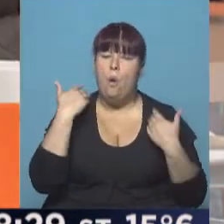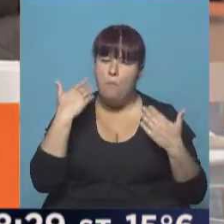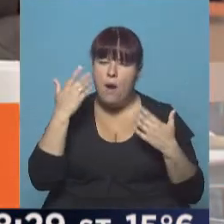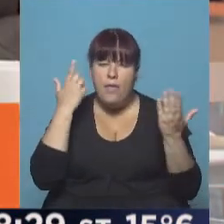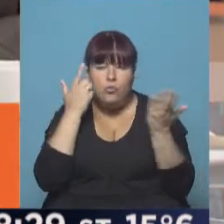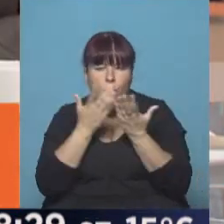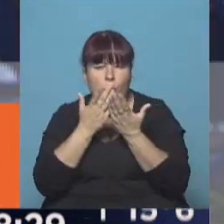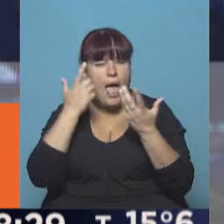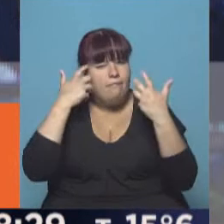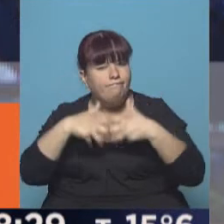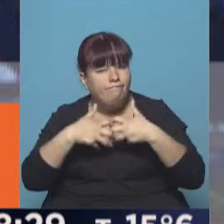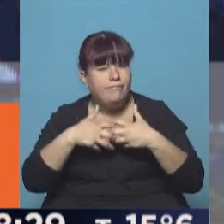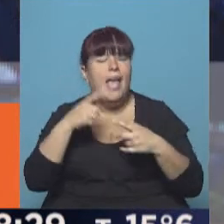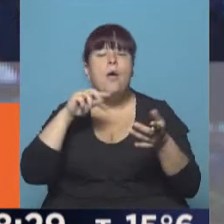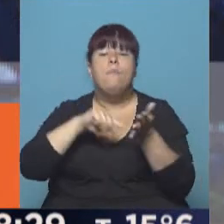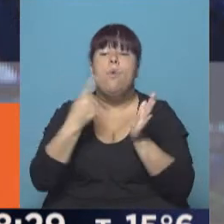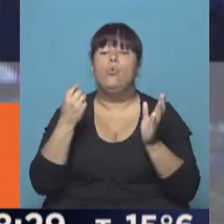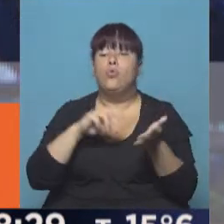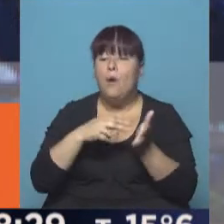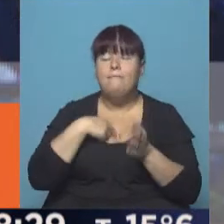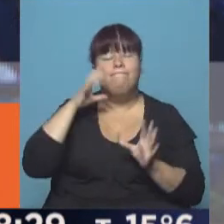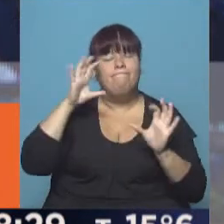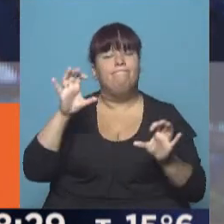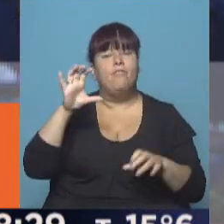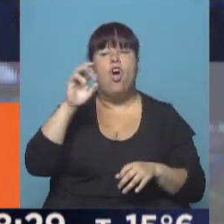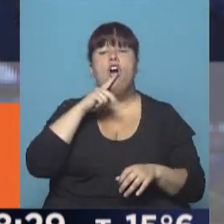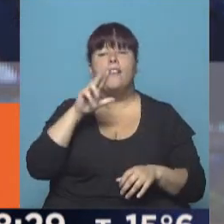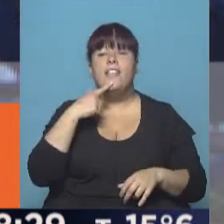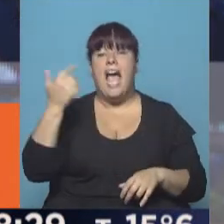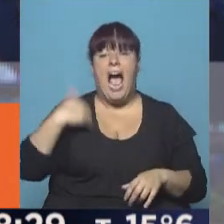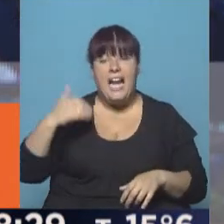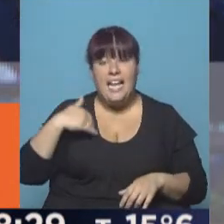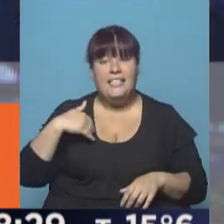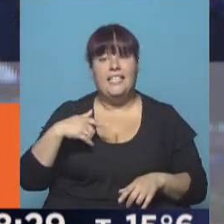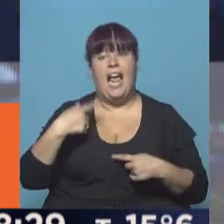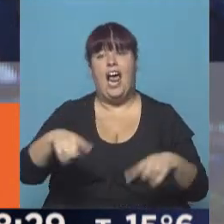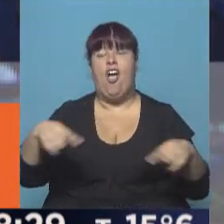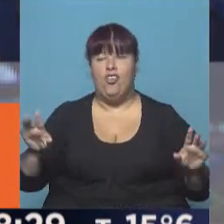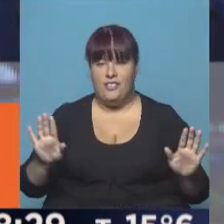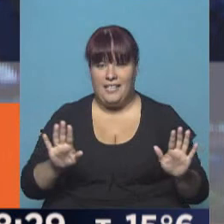de análisis y de reflexión. El problema es que a veces, yo me acuerdo de Ortega cuando decía, argentinos a las cosas.